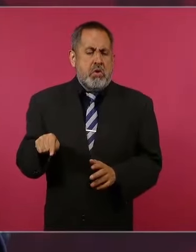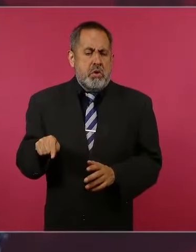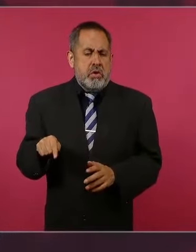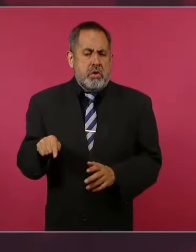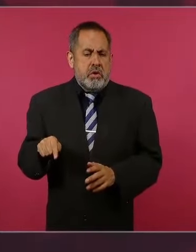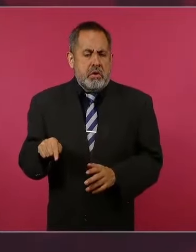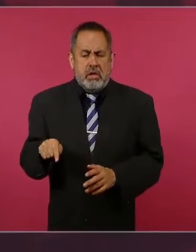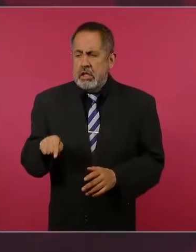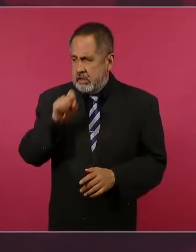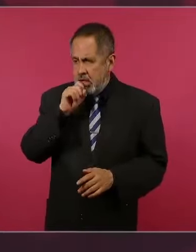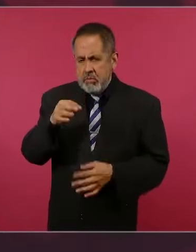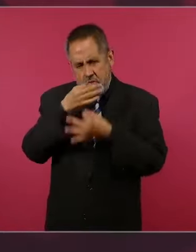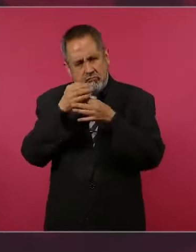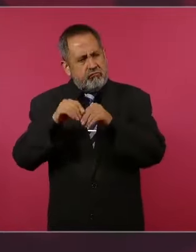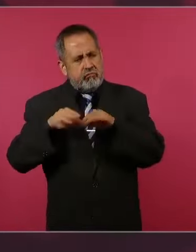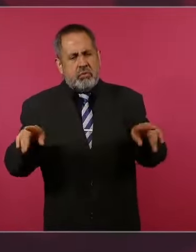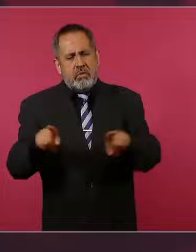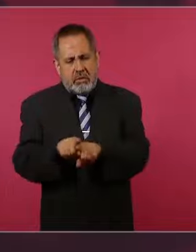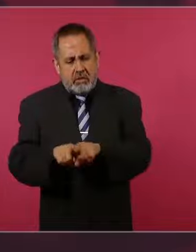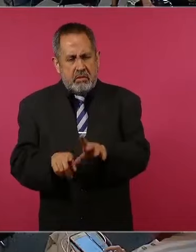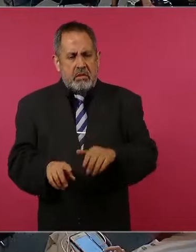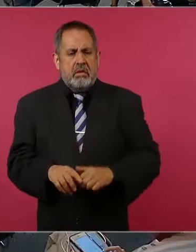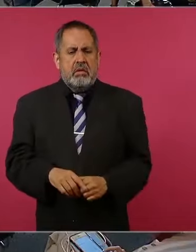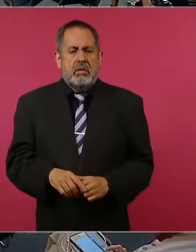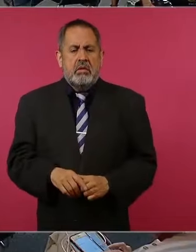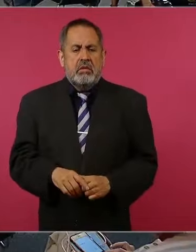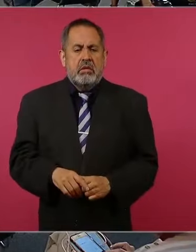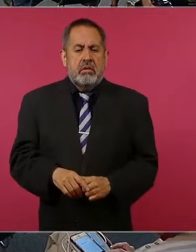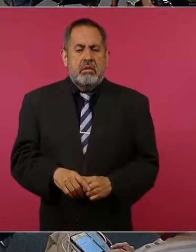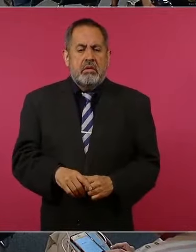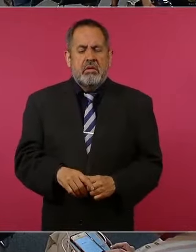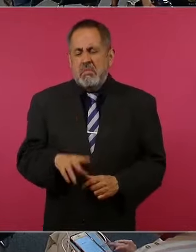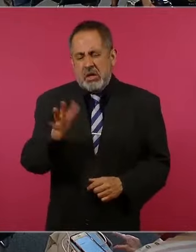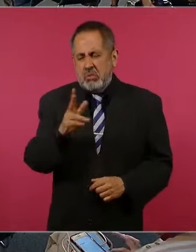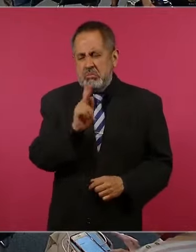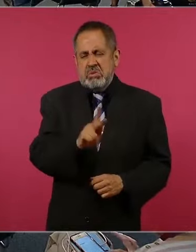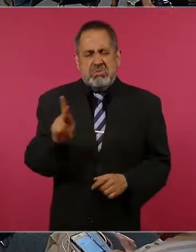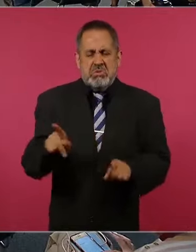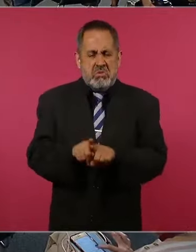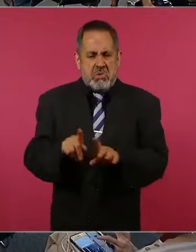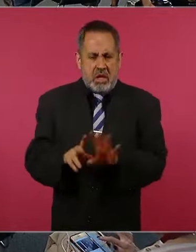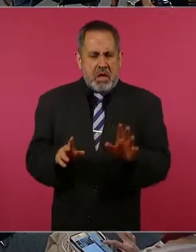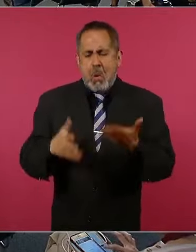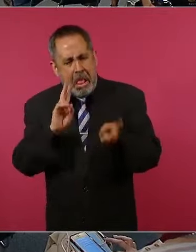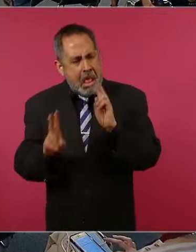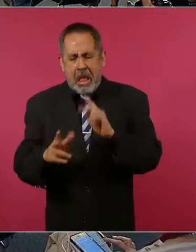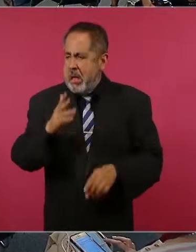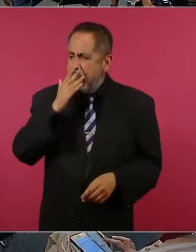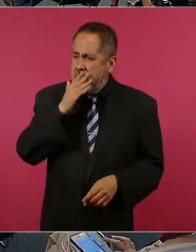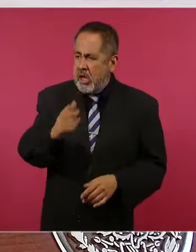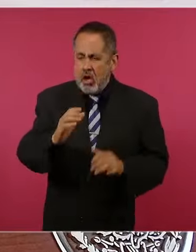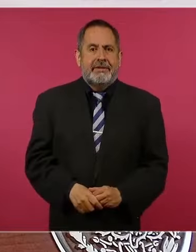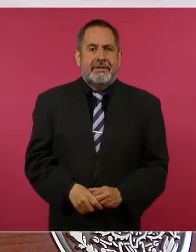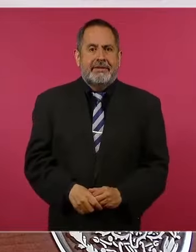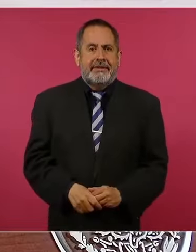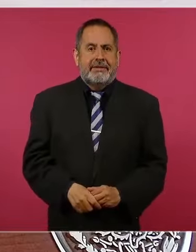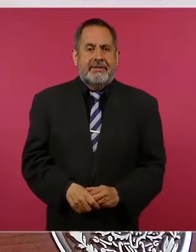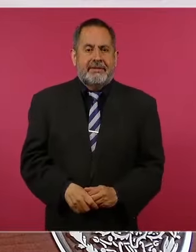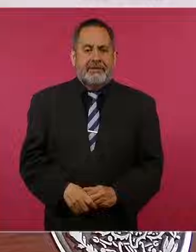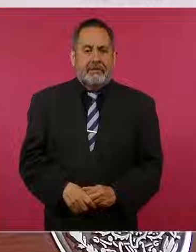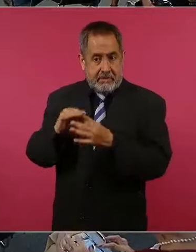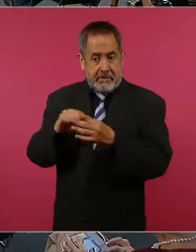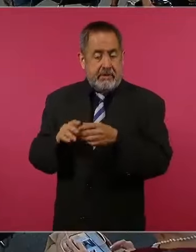dio a conocer también, ¿no? Sí, un comunicado. Un comunicado parecido. Fue una muy buena conversación.